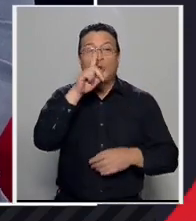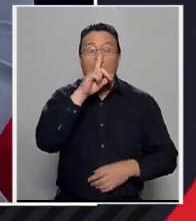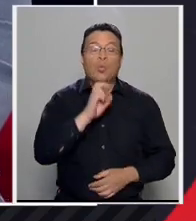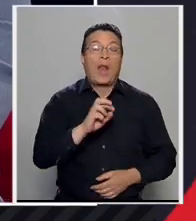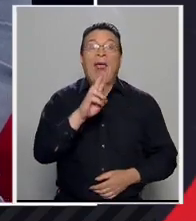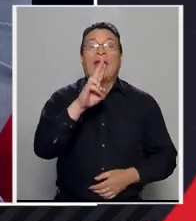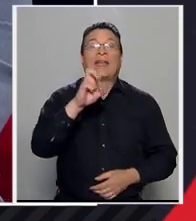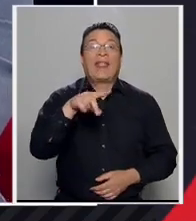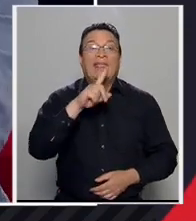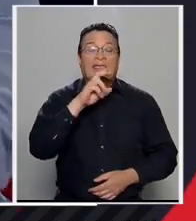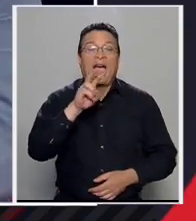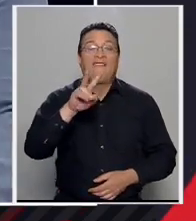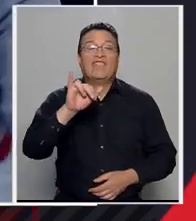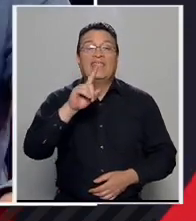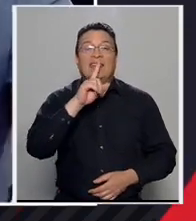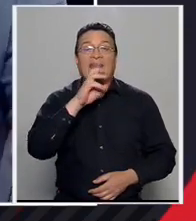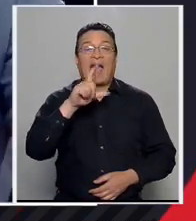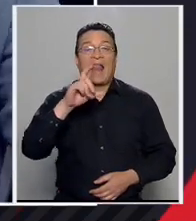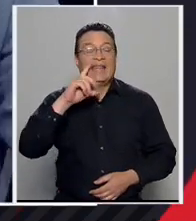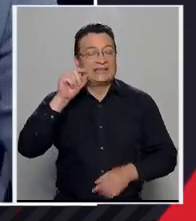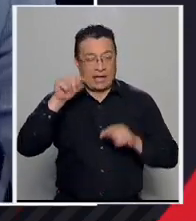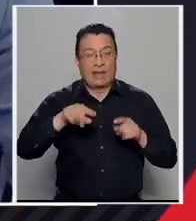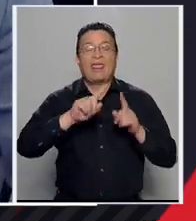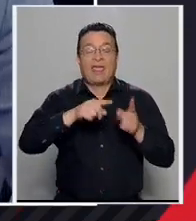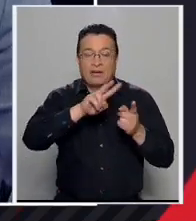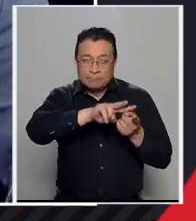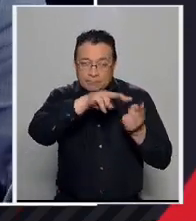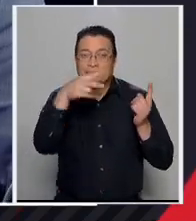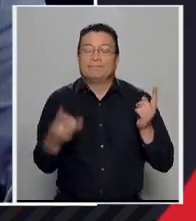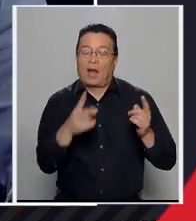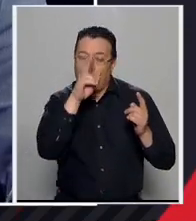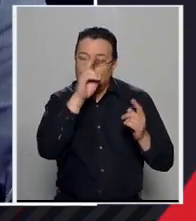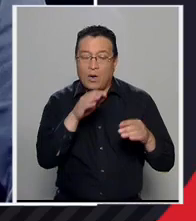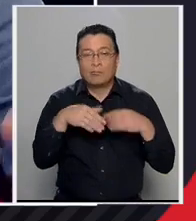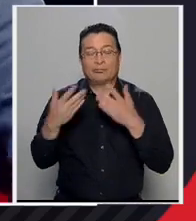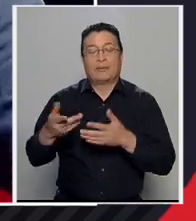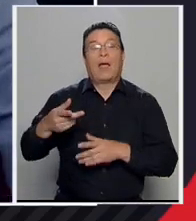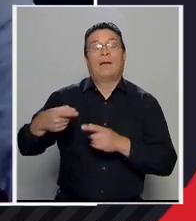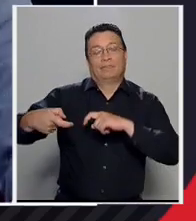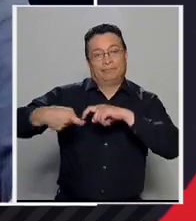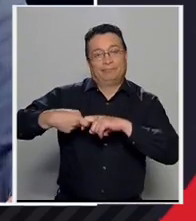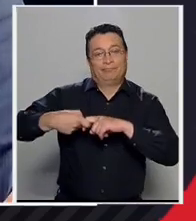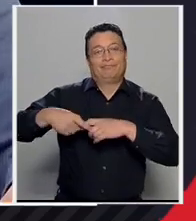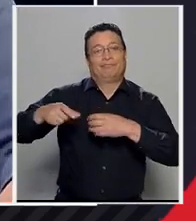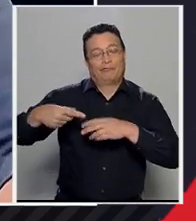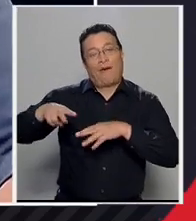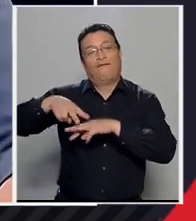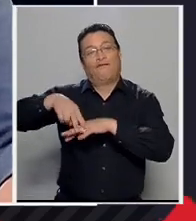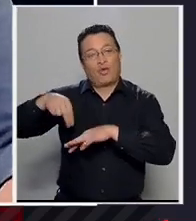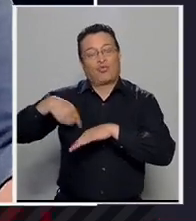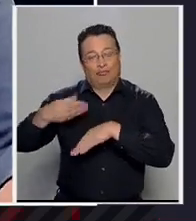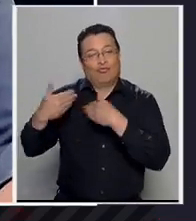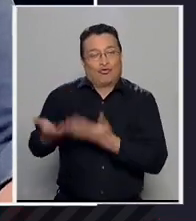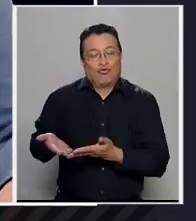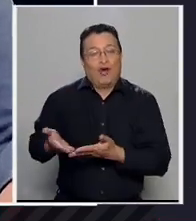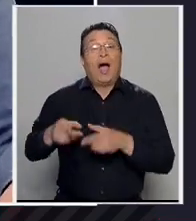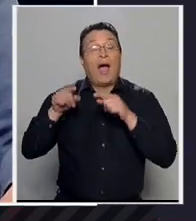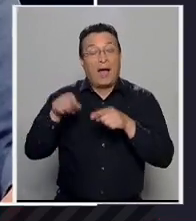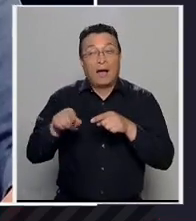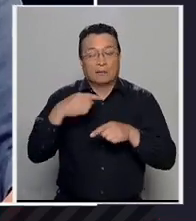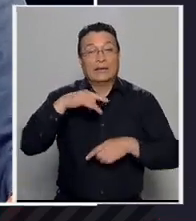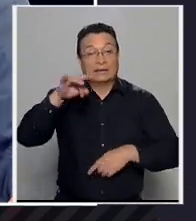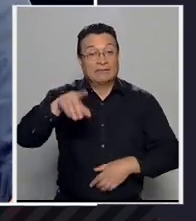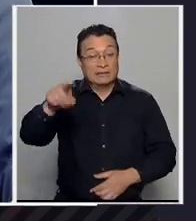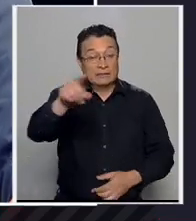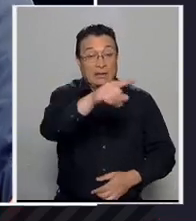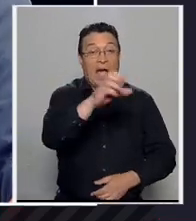lo tanto esa pensión se va a poder heredar en la modalidad de renta vitalicia con las reglas que existen hoy día respecto a eso. Ahora, lo importante es que la gente sabe en su casa